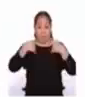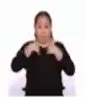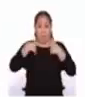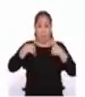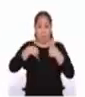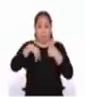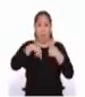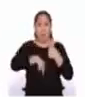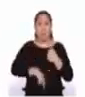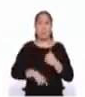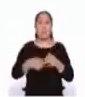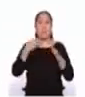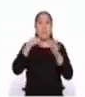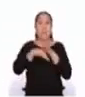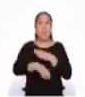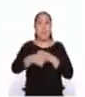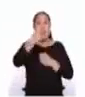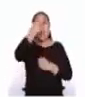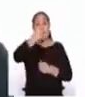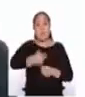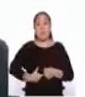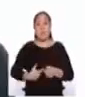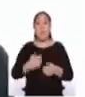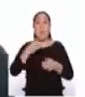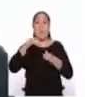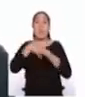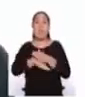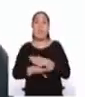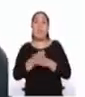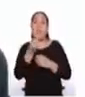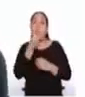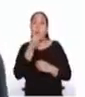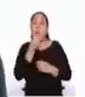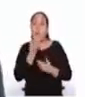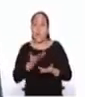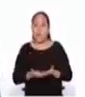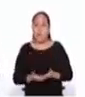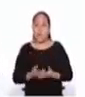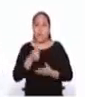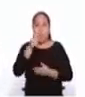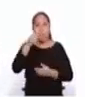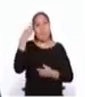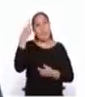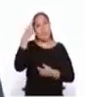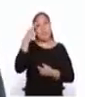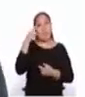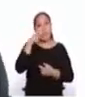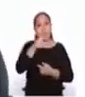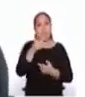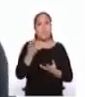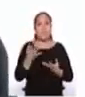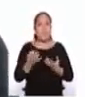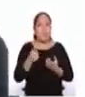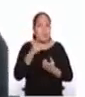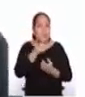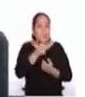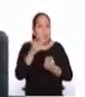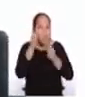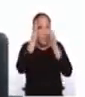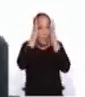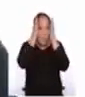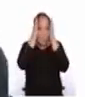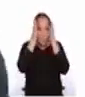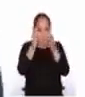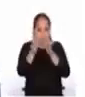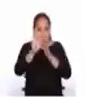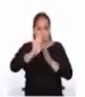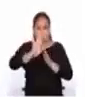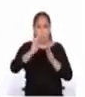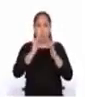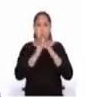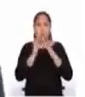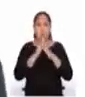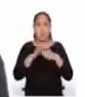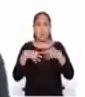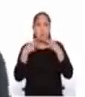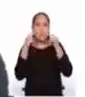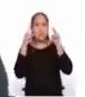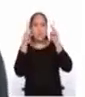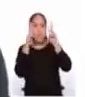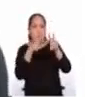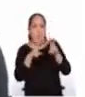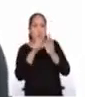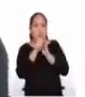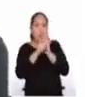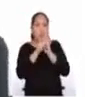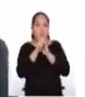nosotros hasta nuestra comida. Y por eso quiero que estén muy atentos en casa para que puedan ver el